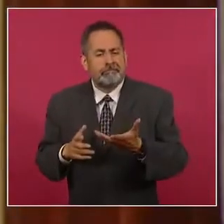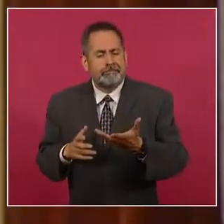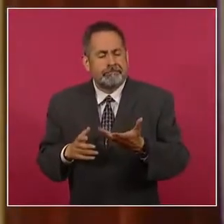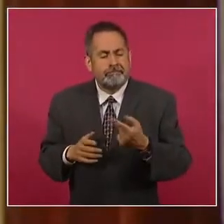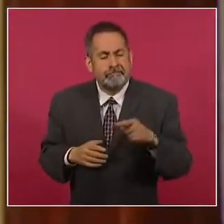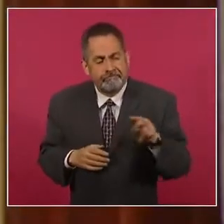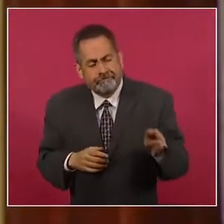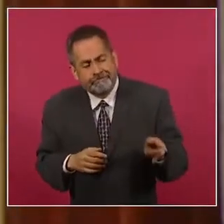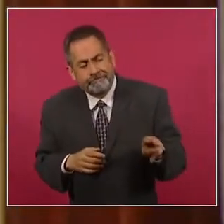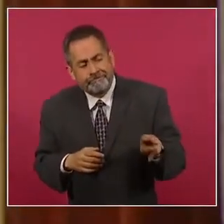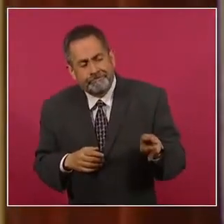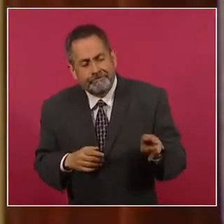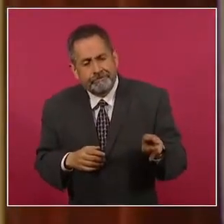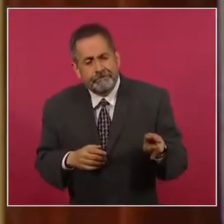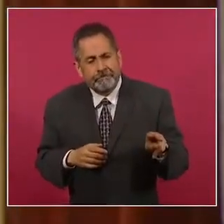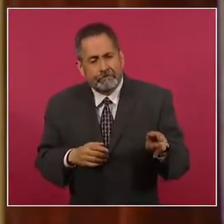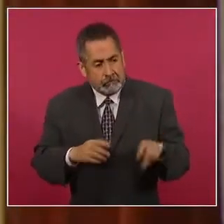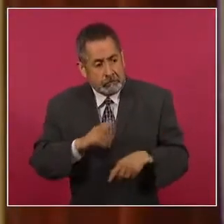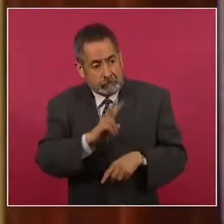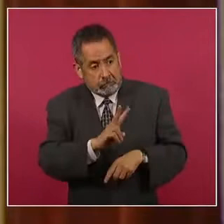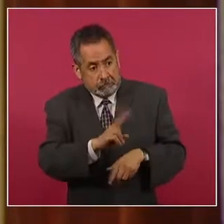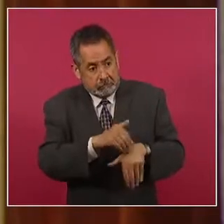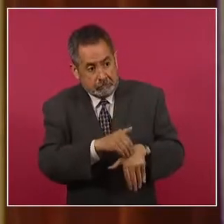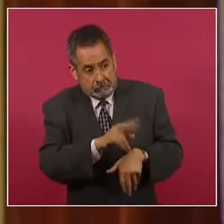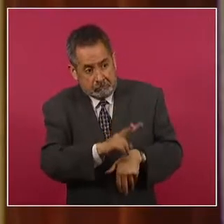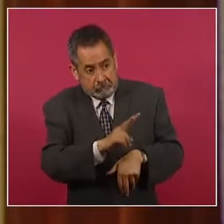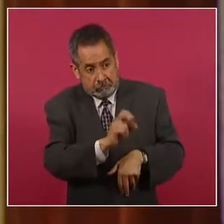íbamos a creerles